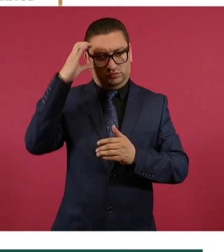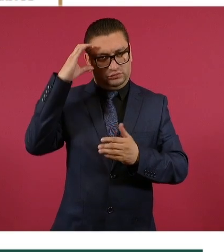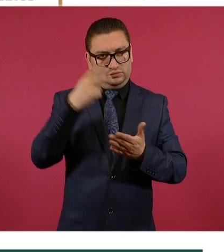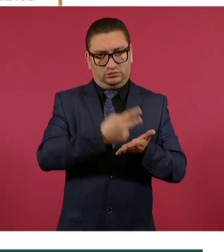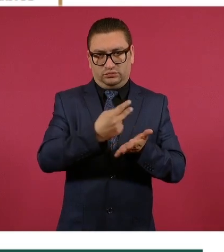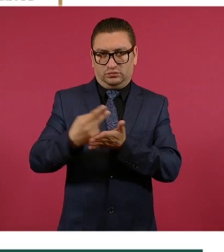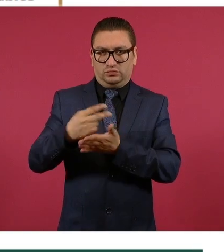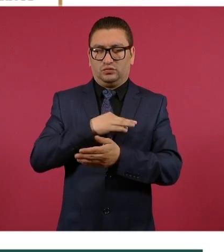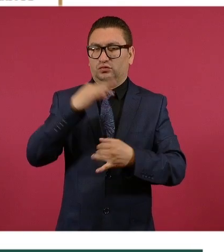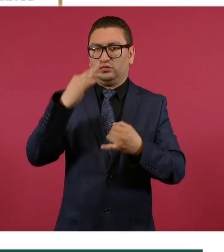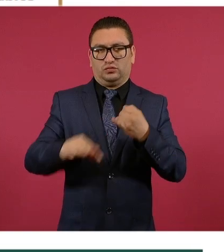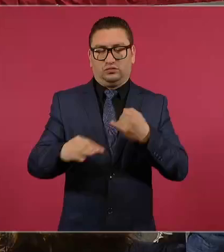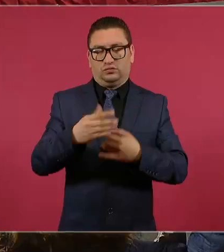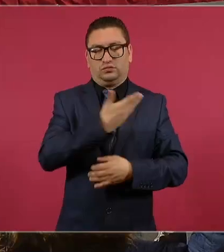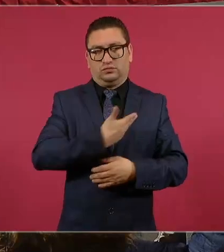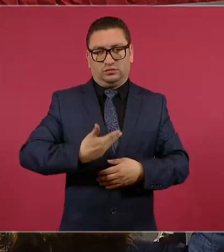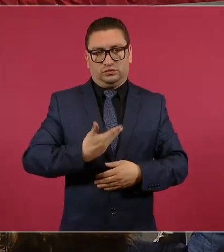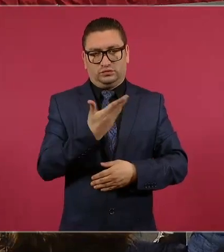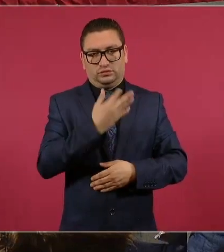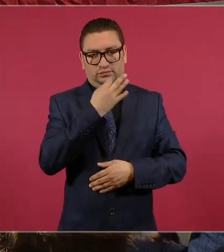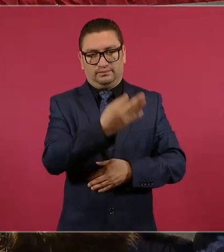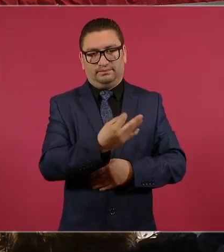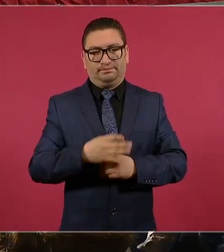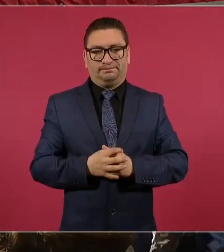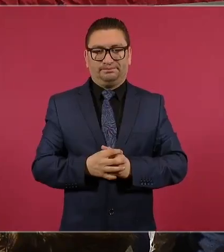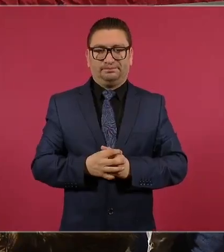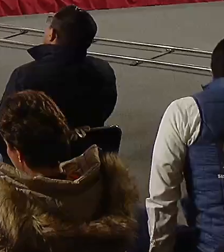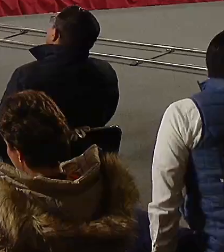sensibles. Finalmente, señor presidente, comentar